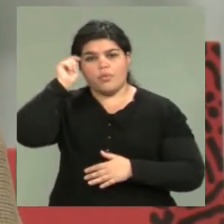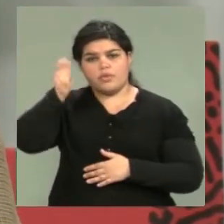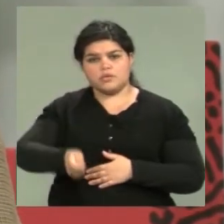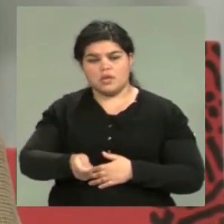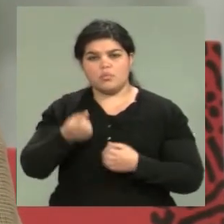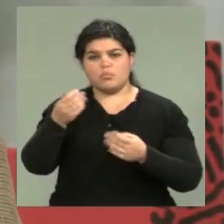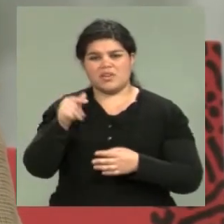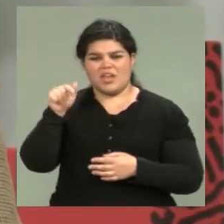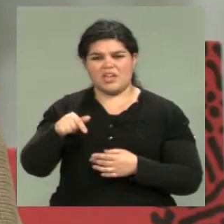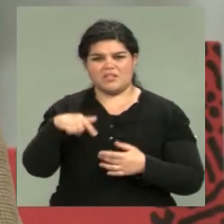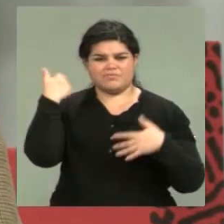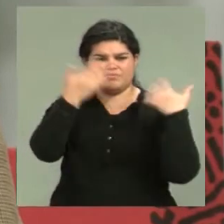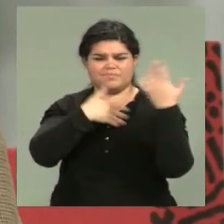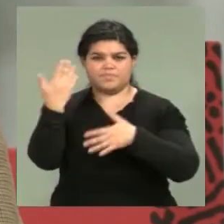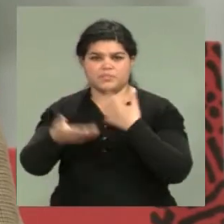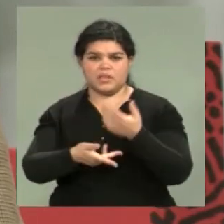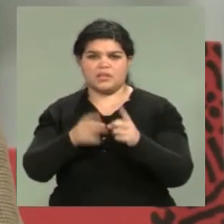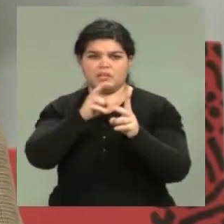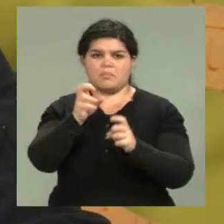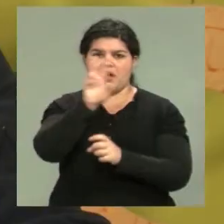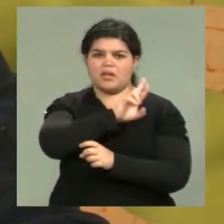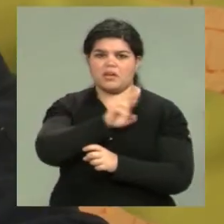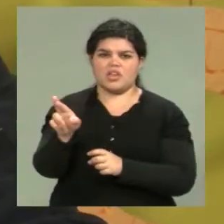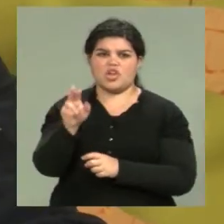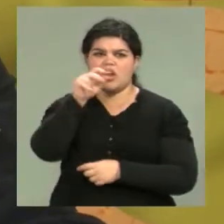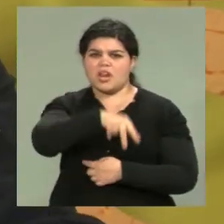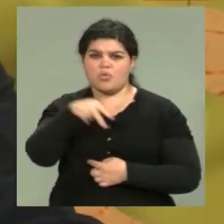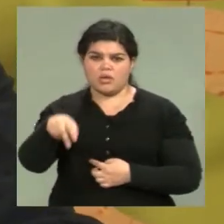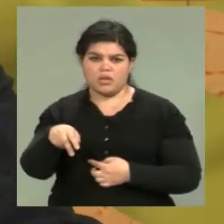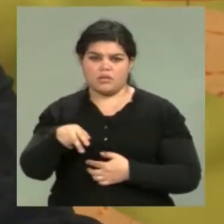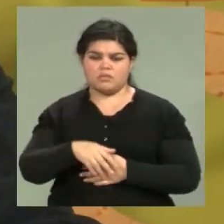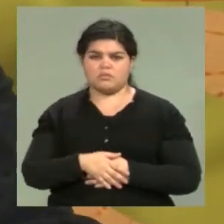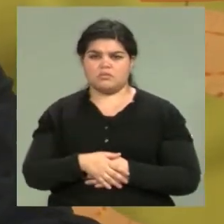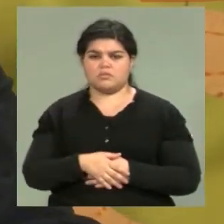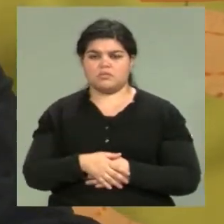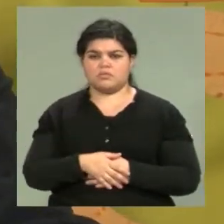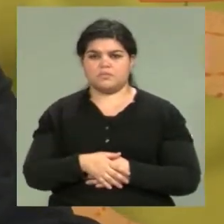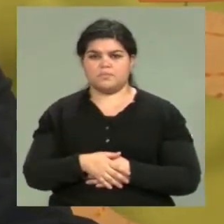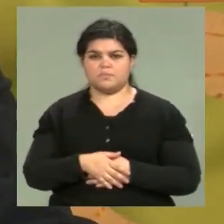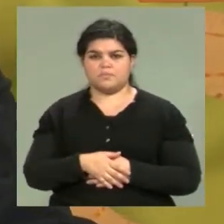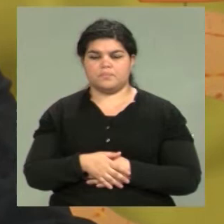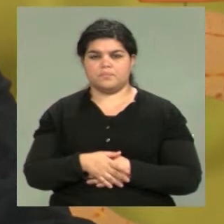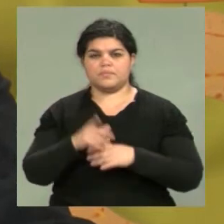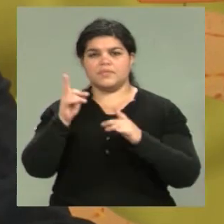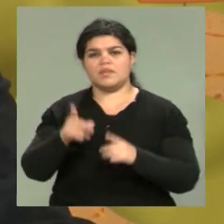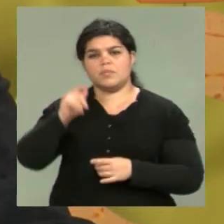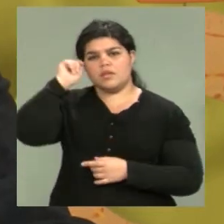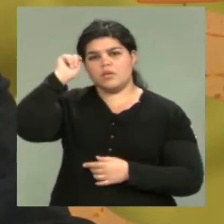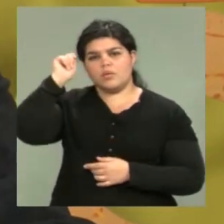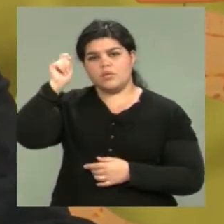se mezclaron cuestiones religiosas en Neuquén junto con una